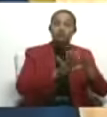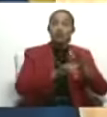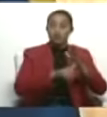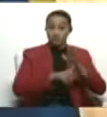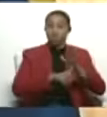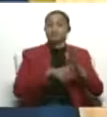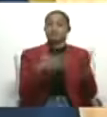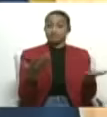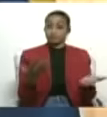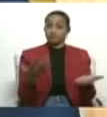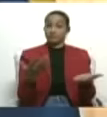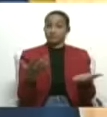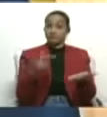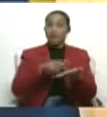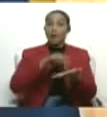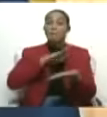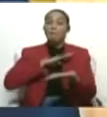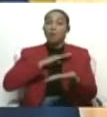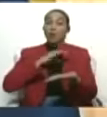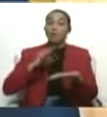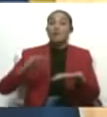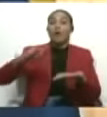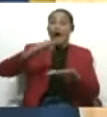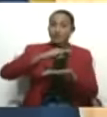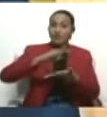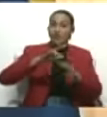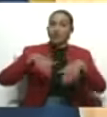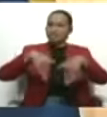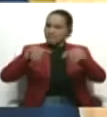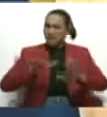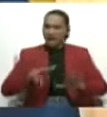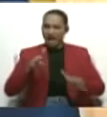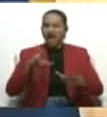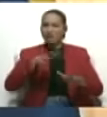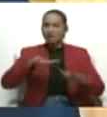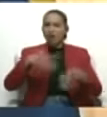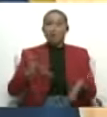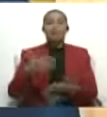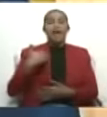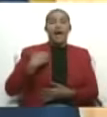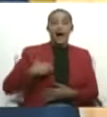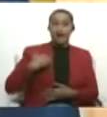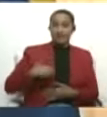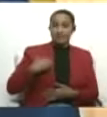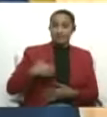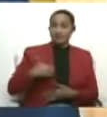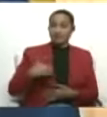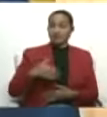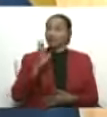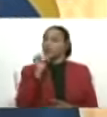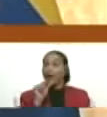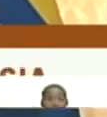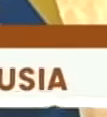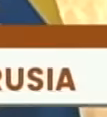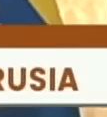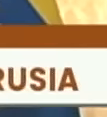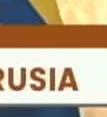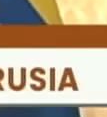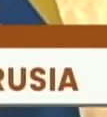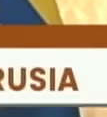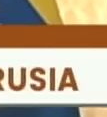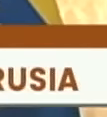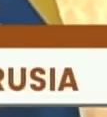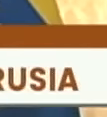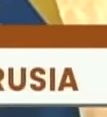fue retenido de manera ilegal, sin ninguna justificación jurídica, con una justificación simplemente